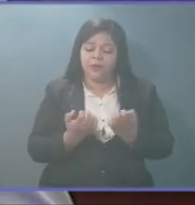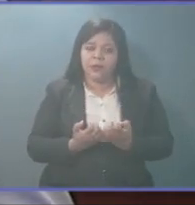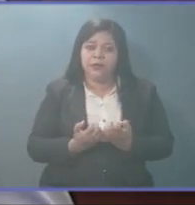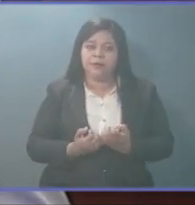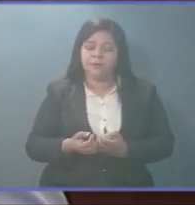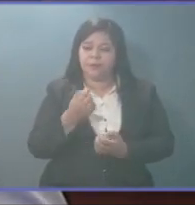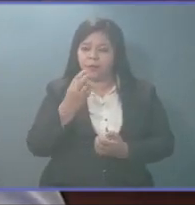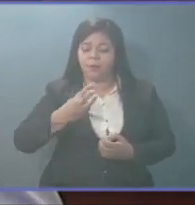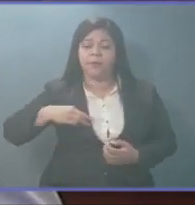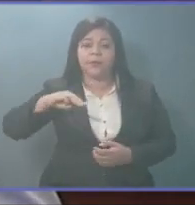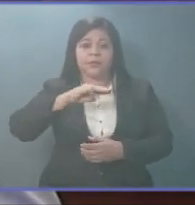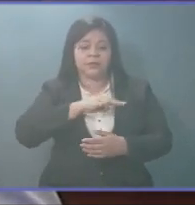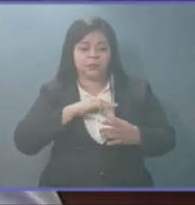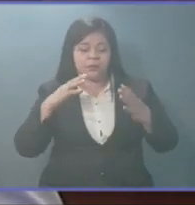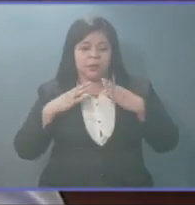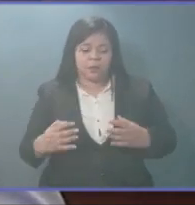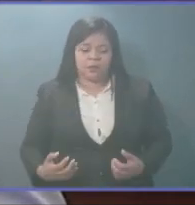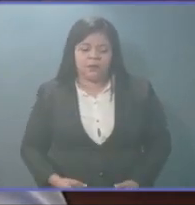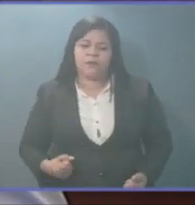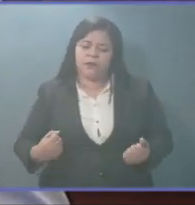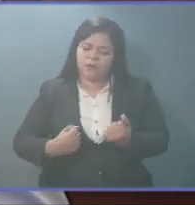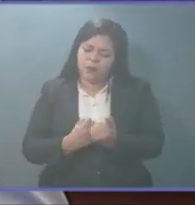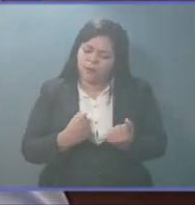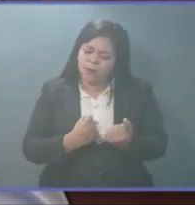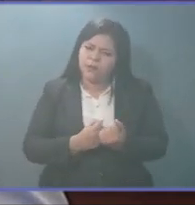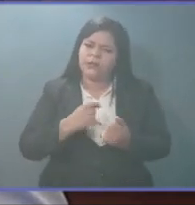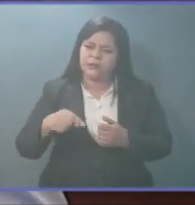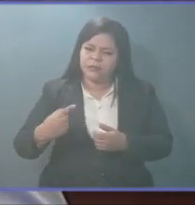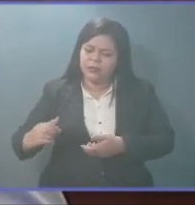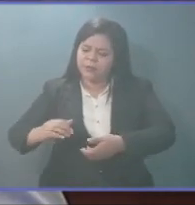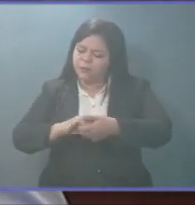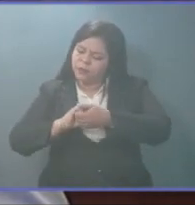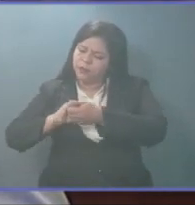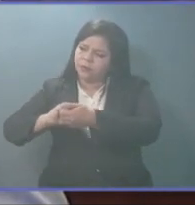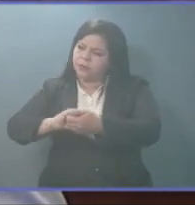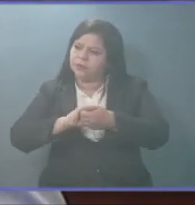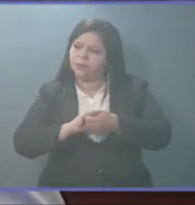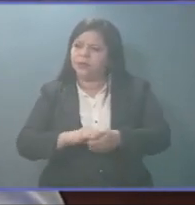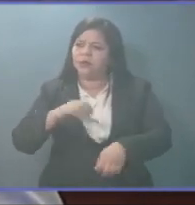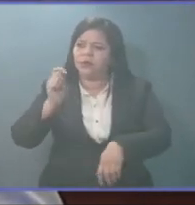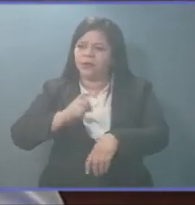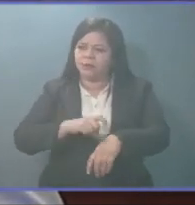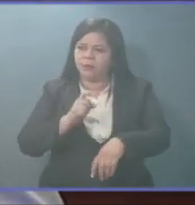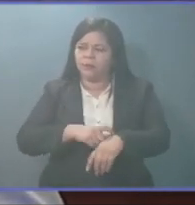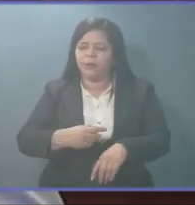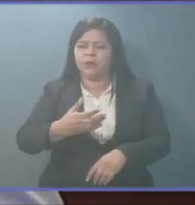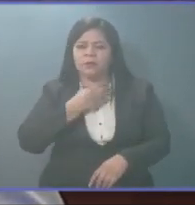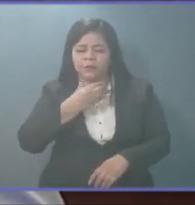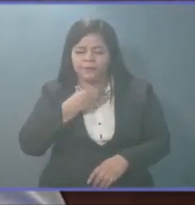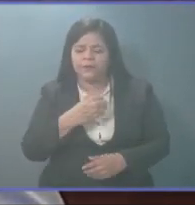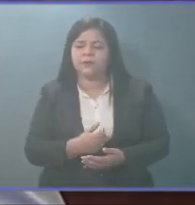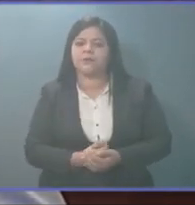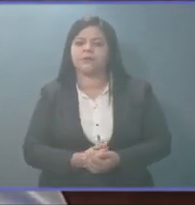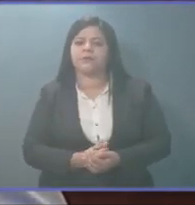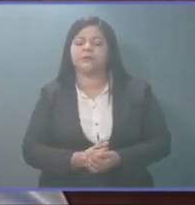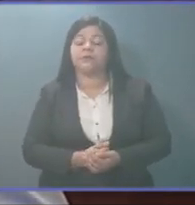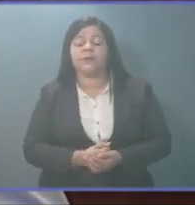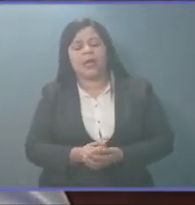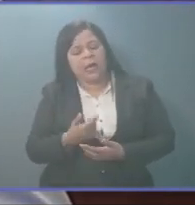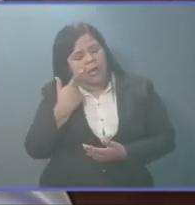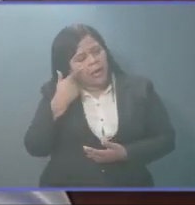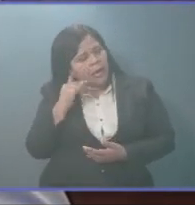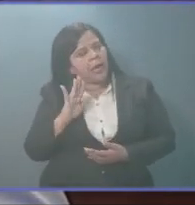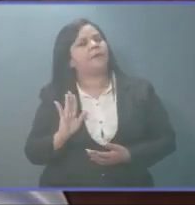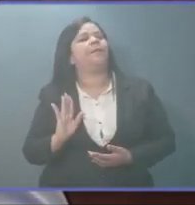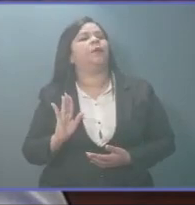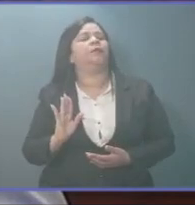del Ministerio de Gobernación, que apoyan con su compañerismo y solidaridad en los duros momentos que hemos vivido. Un ejemplo de